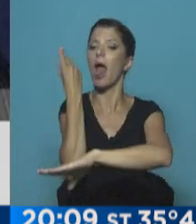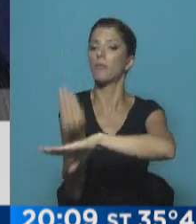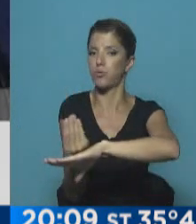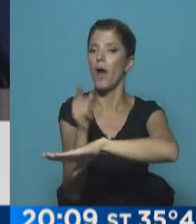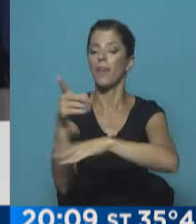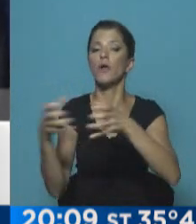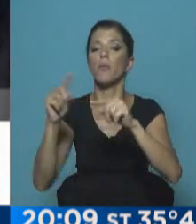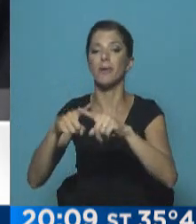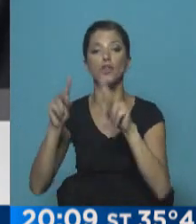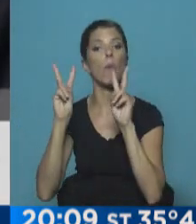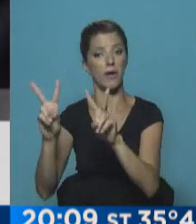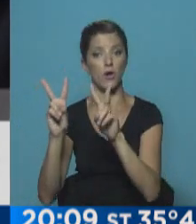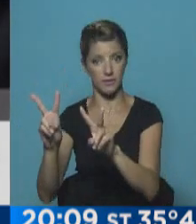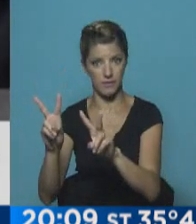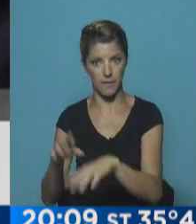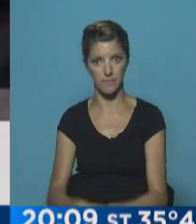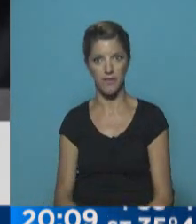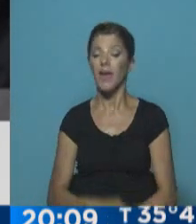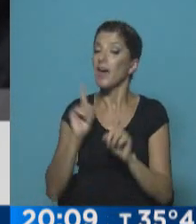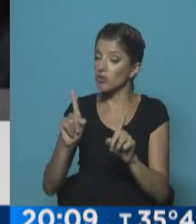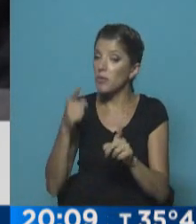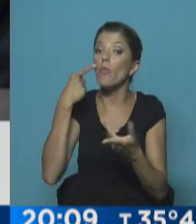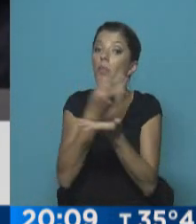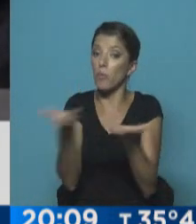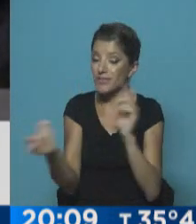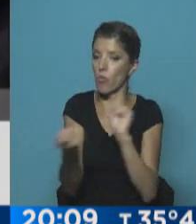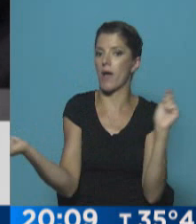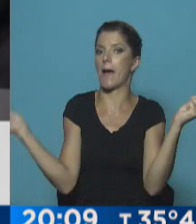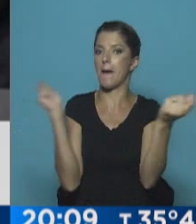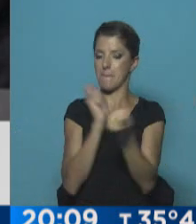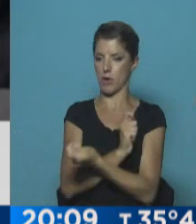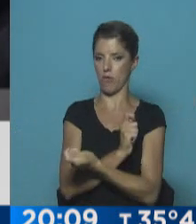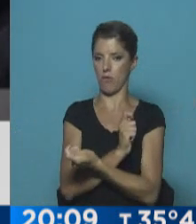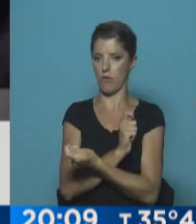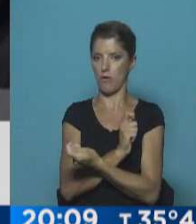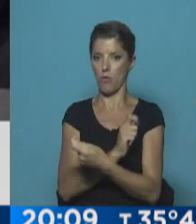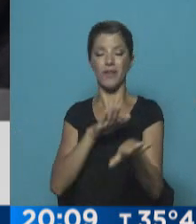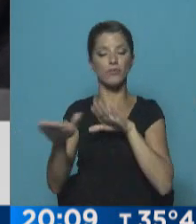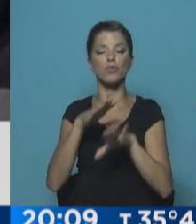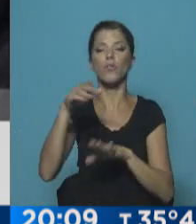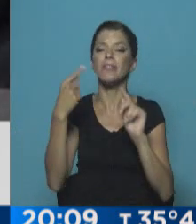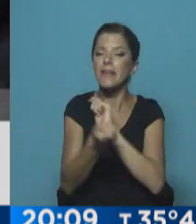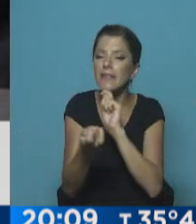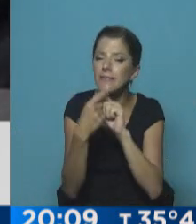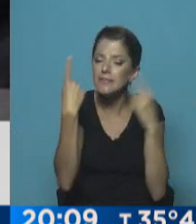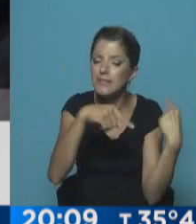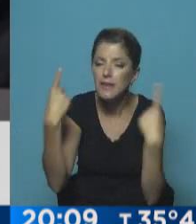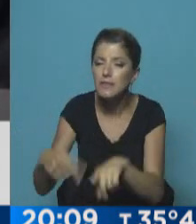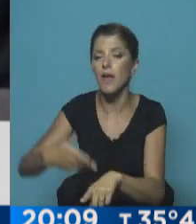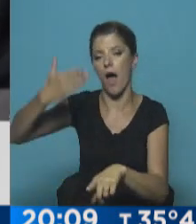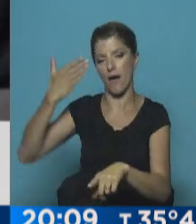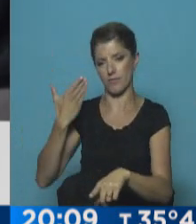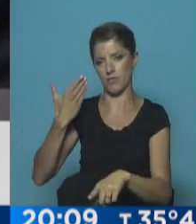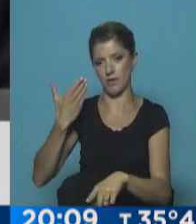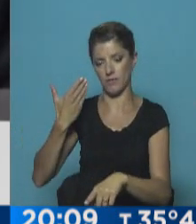próximos meses eso expresa un cambio generacional eso expresa una un momento distinto de la Argentina donde Todos